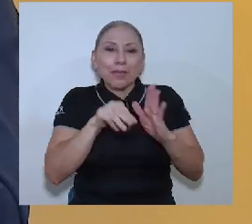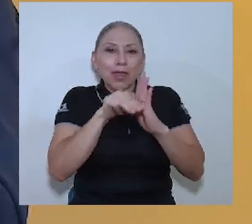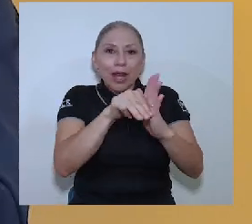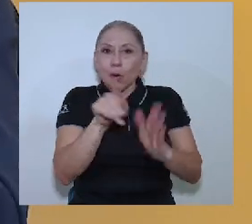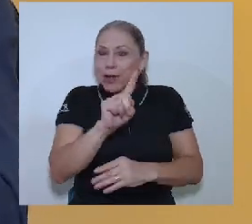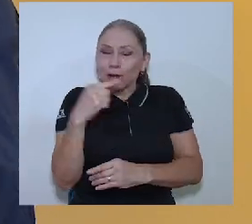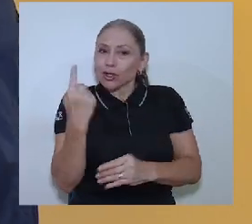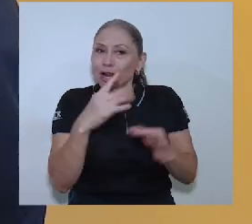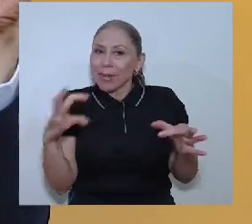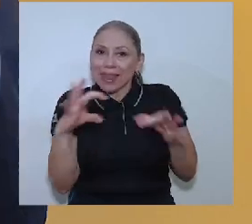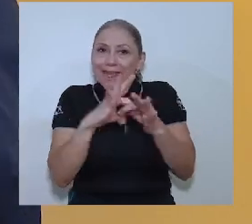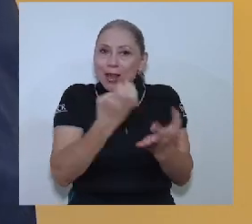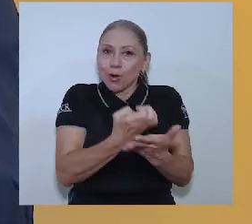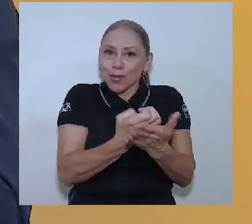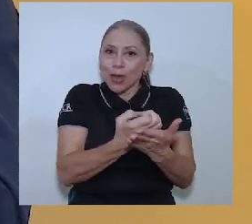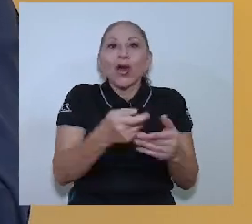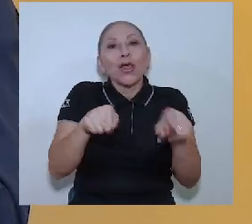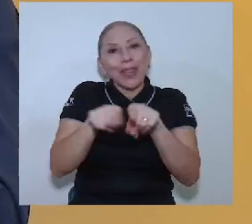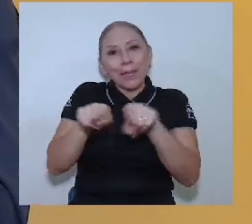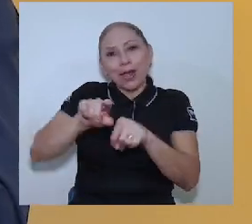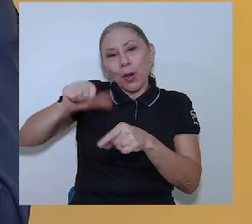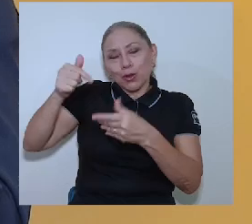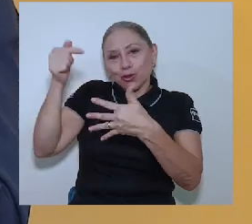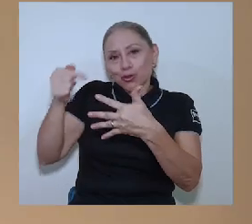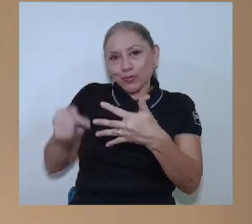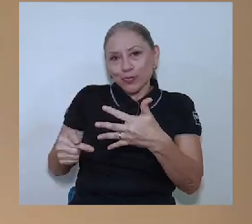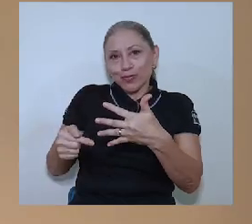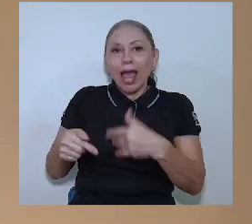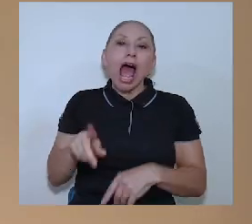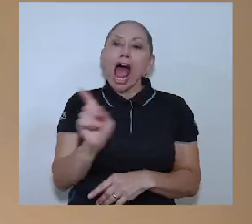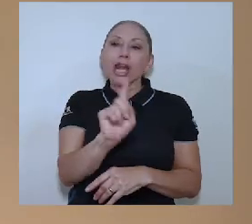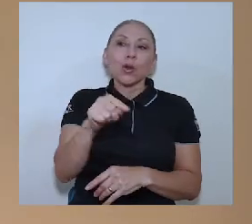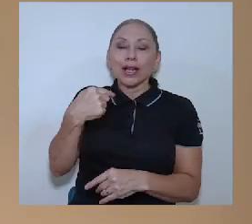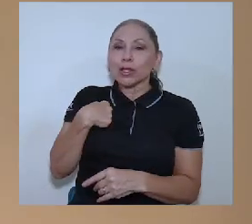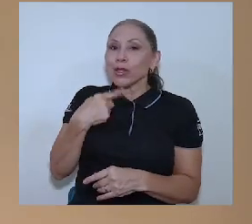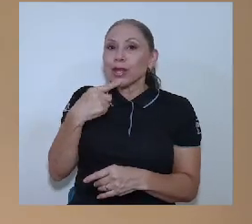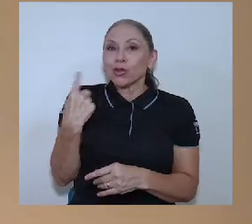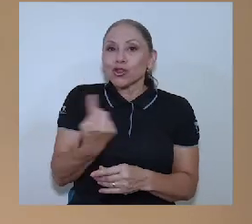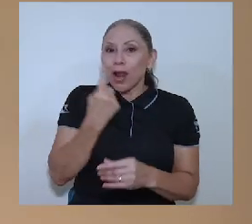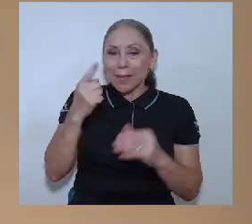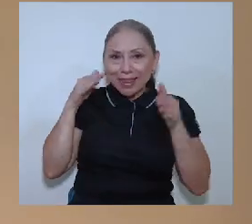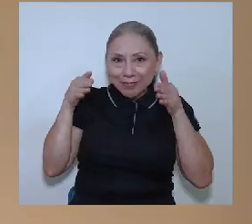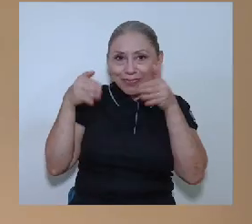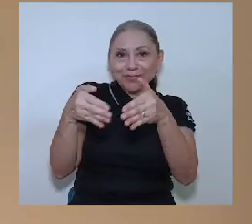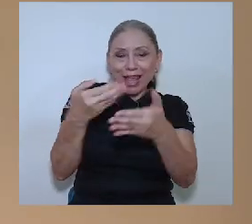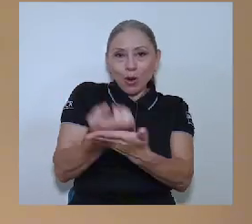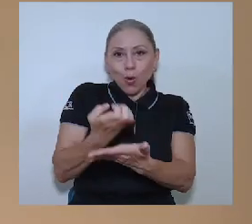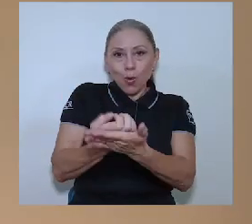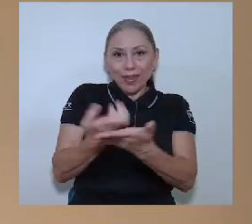factores económicos, no, era otro conjunto de factores también. Este es solo de economía y